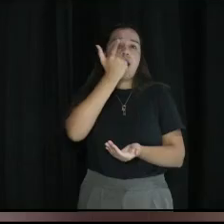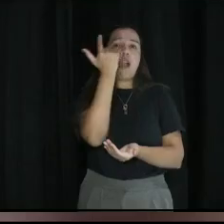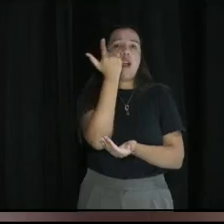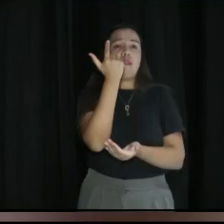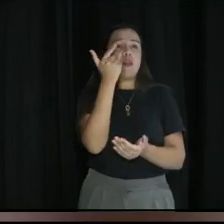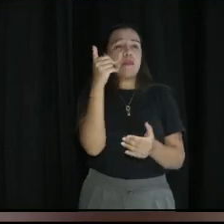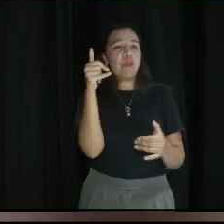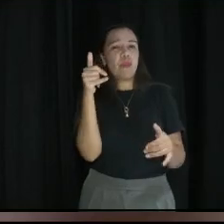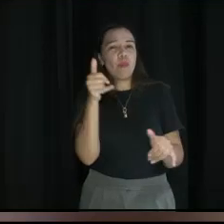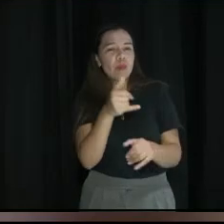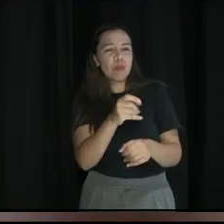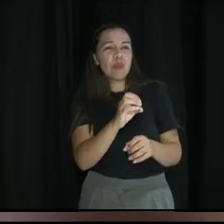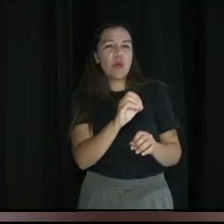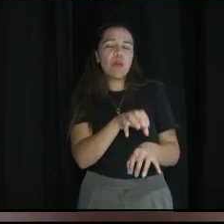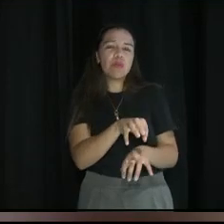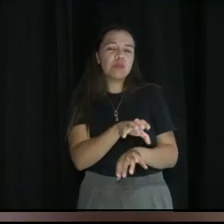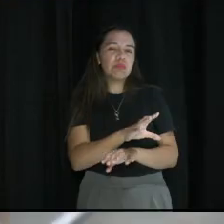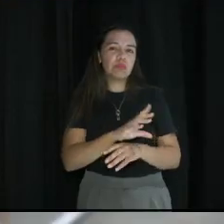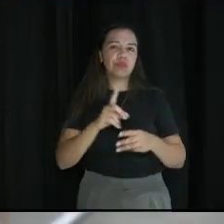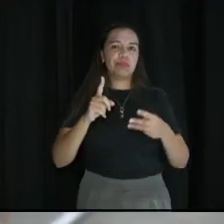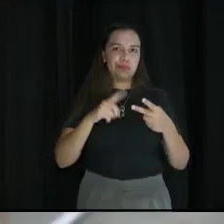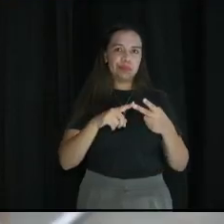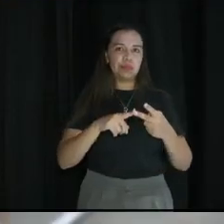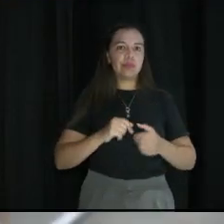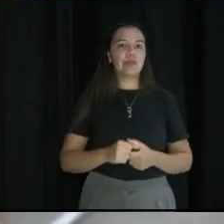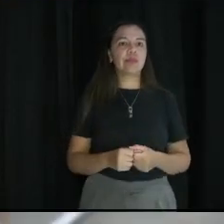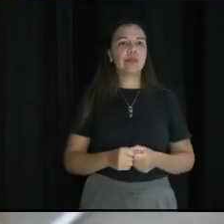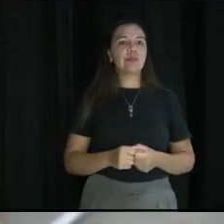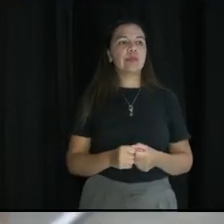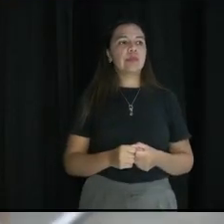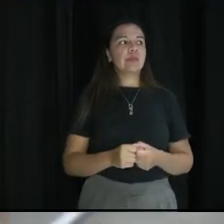absoluto o llegan a perder la vida.